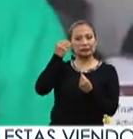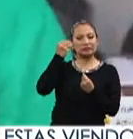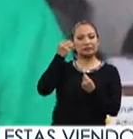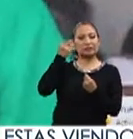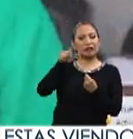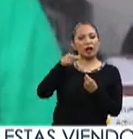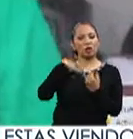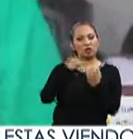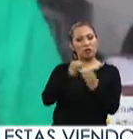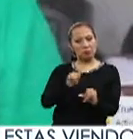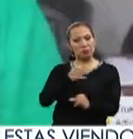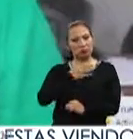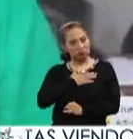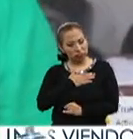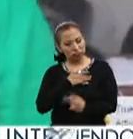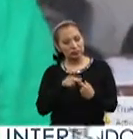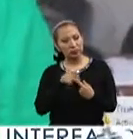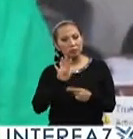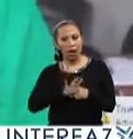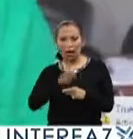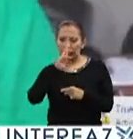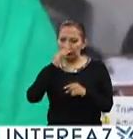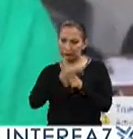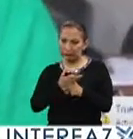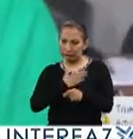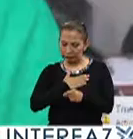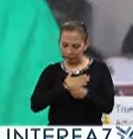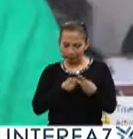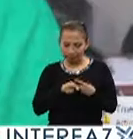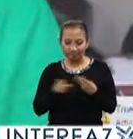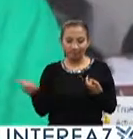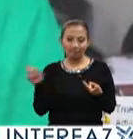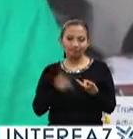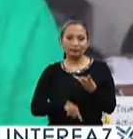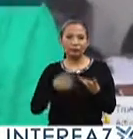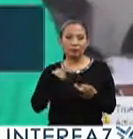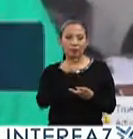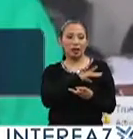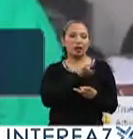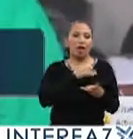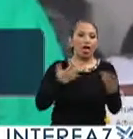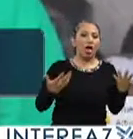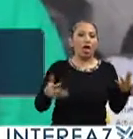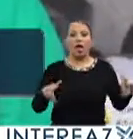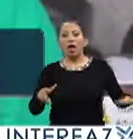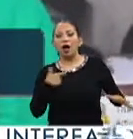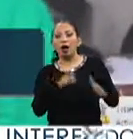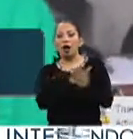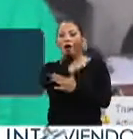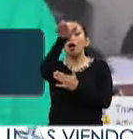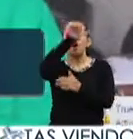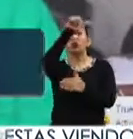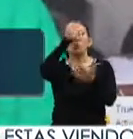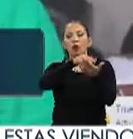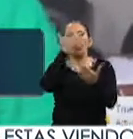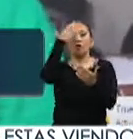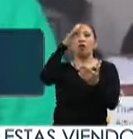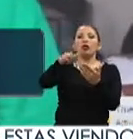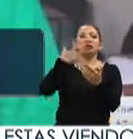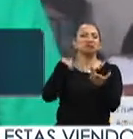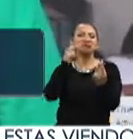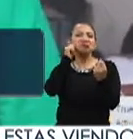de autonomía, un poco de responsabilidad, perder ese miedo a trasladarte a otro lugar que no